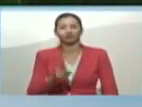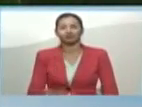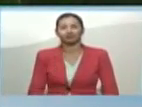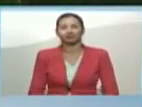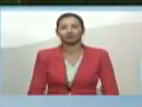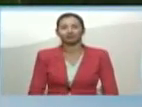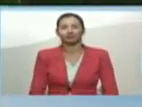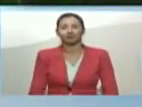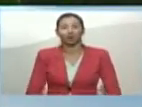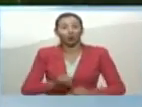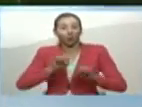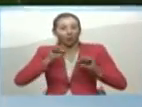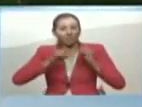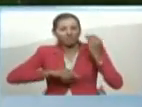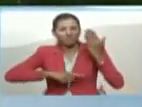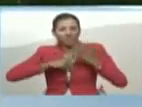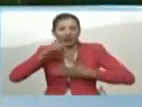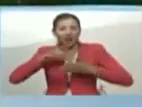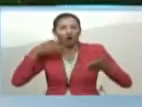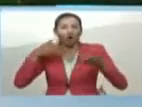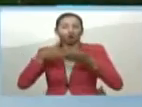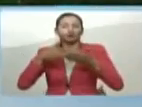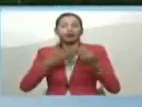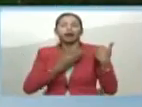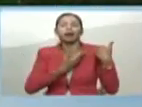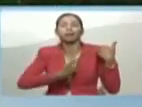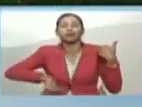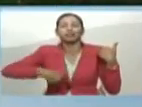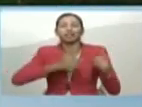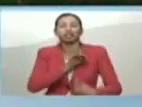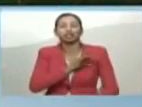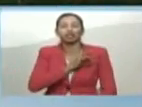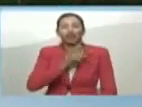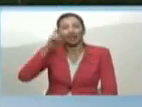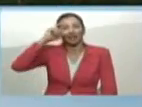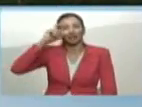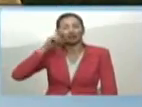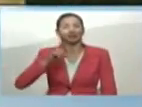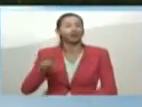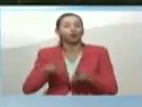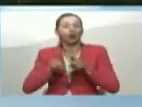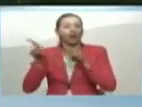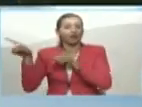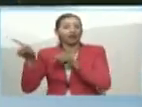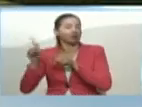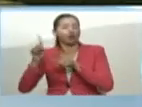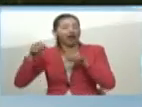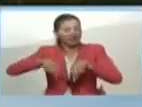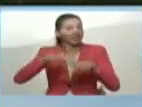la conspiración como contra Allende, porque aquí tenemos una Fuerza Armada unida al pueblo, revolucionaria,